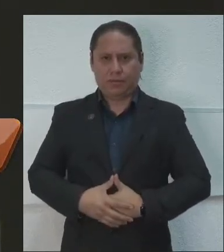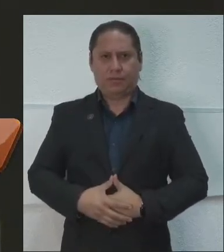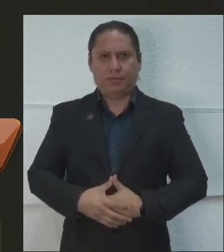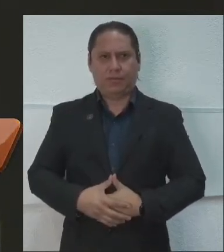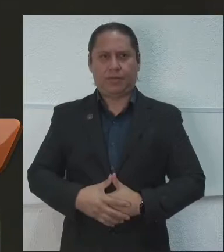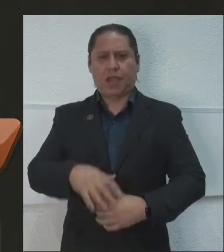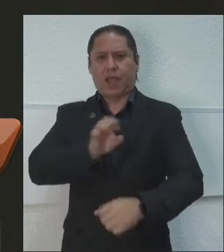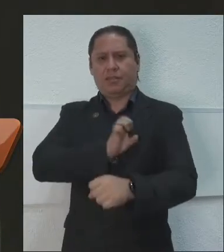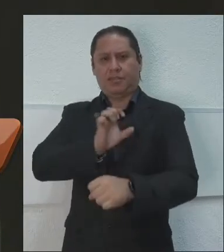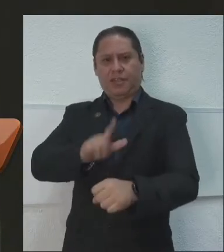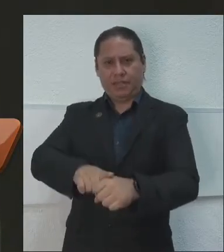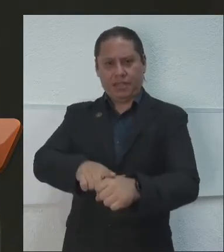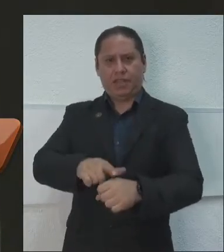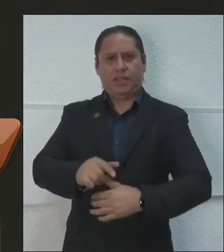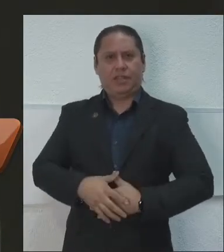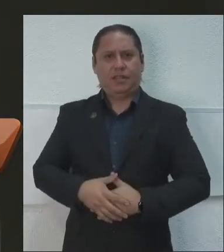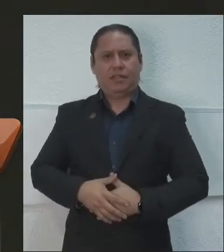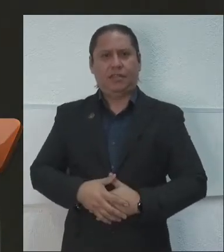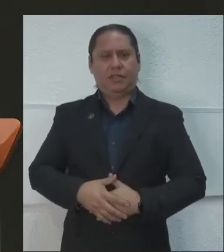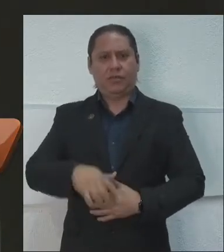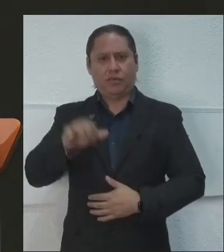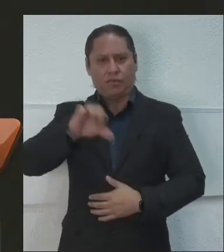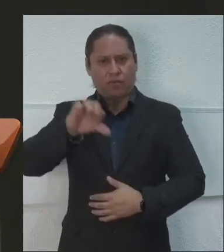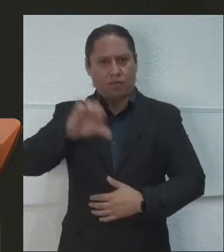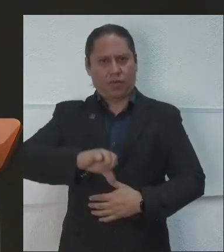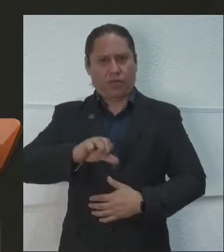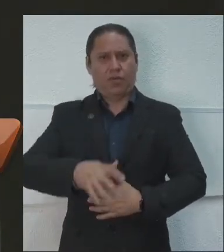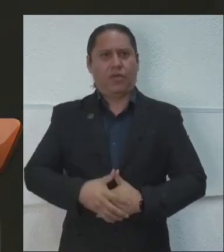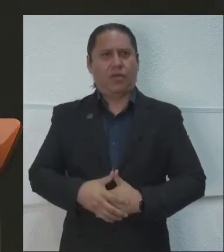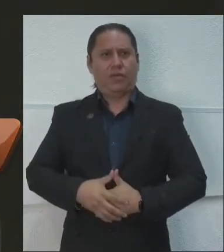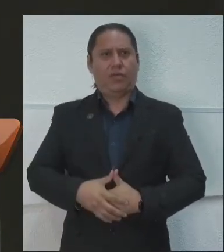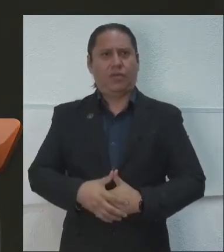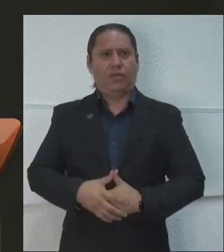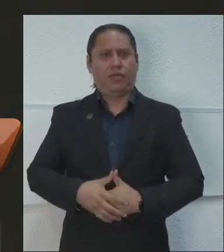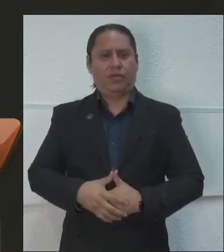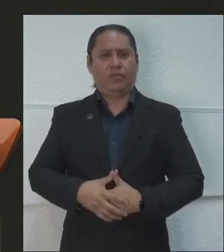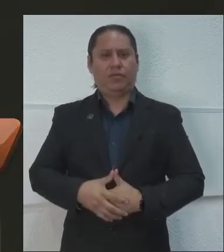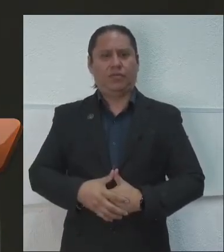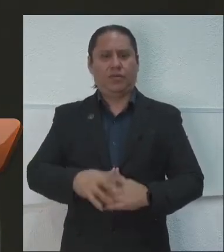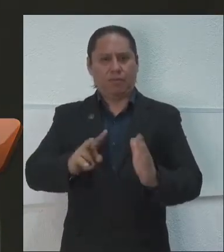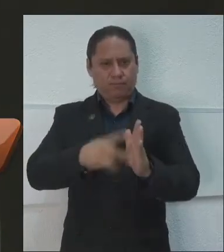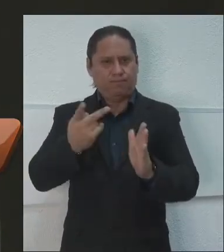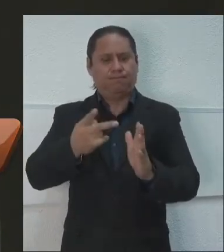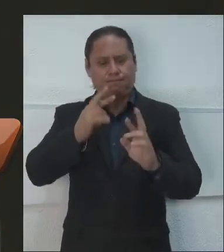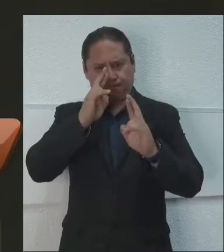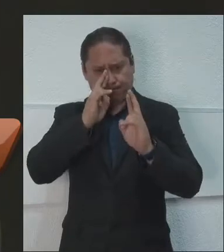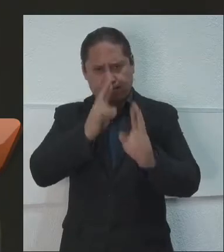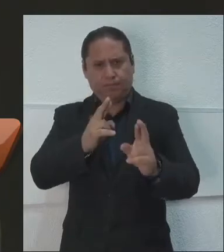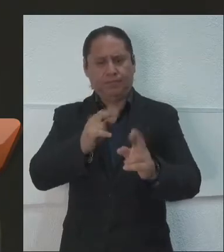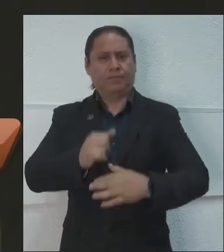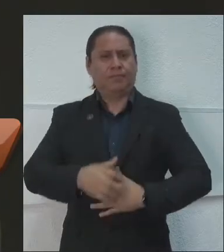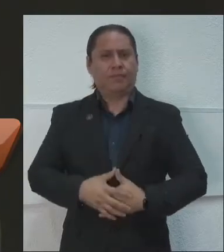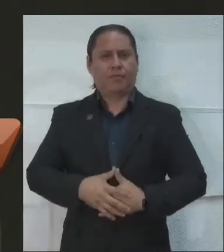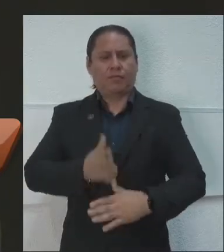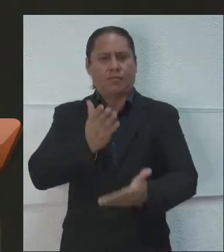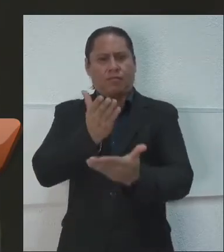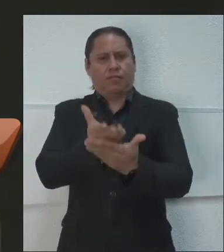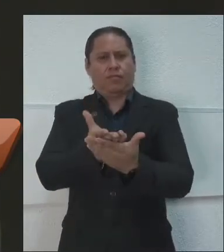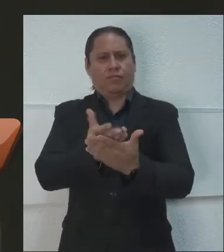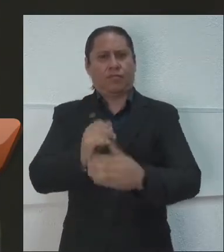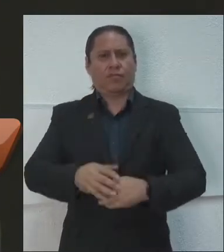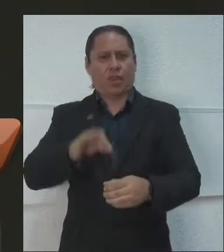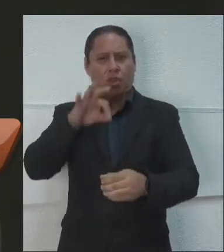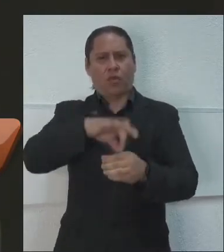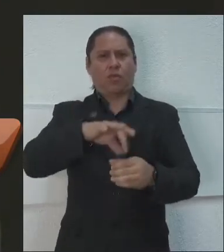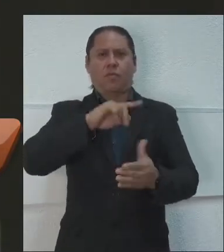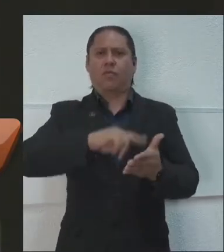de manera especial y también hoy de manera reiterada, respetuosa, solicito su